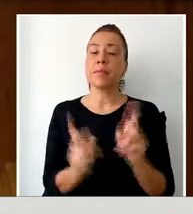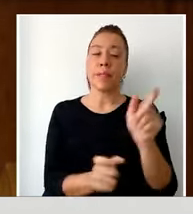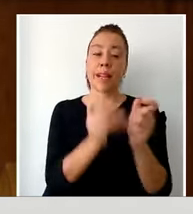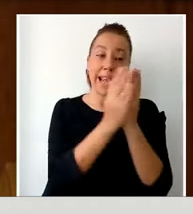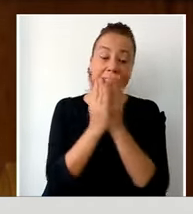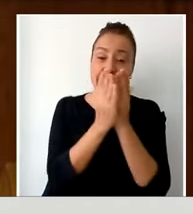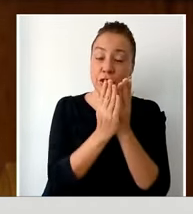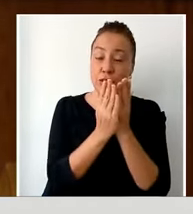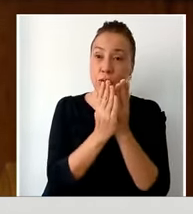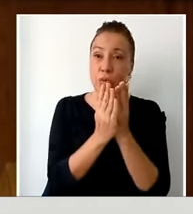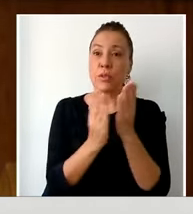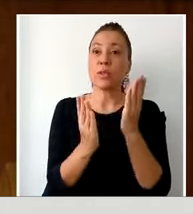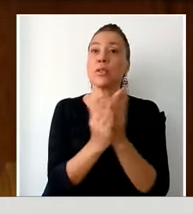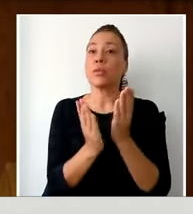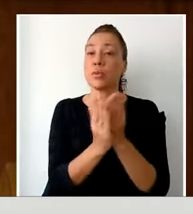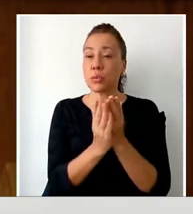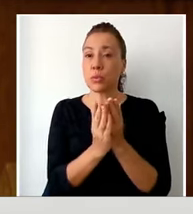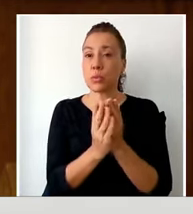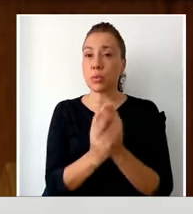educacionales